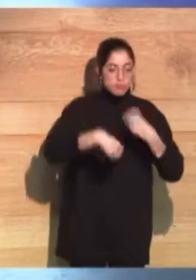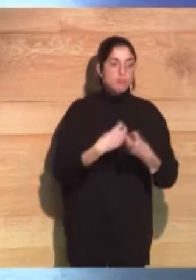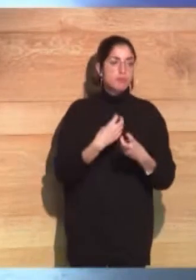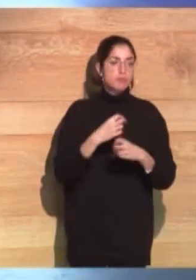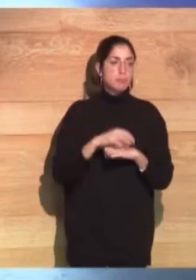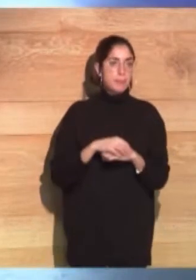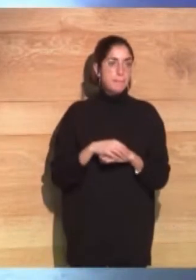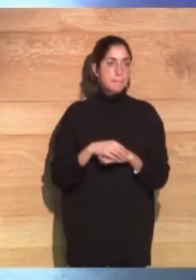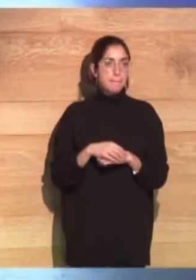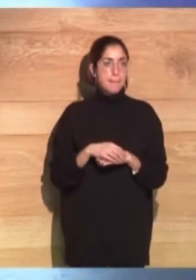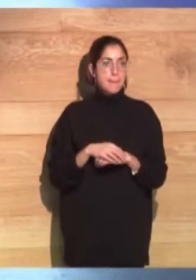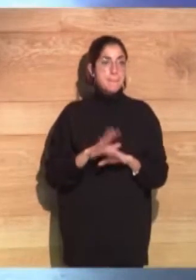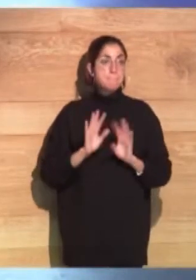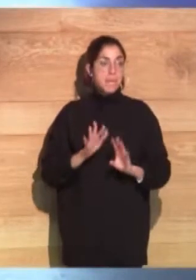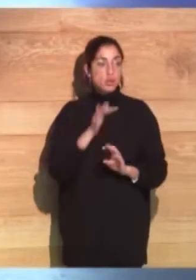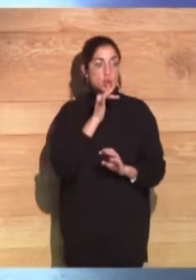Todavía